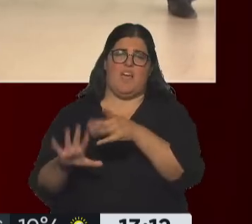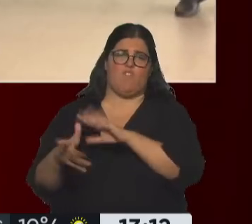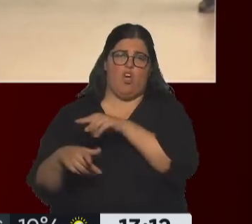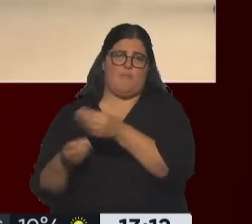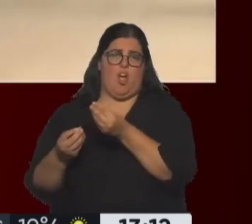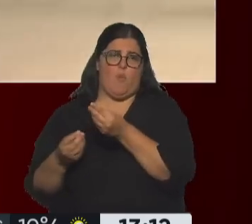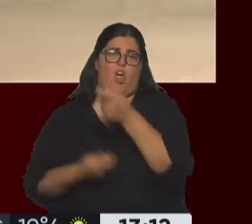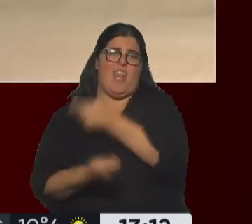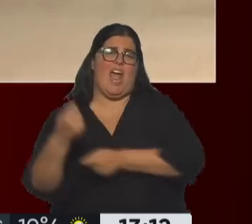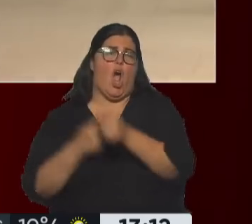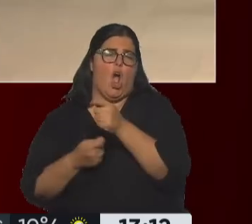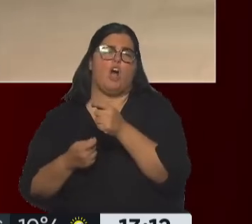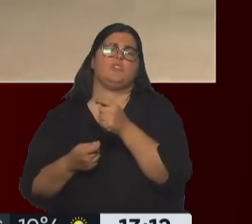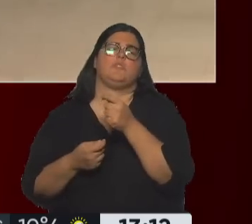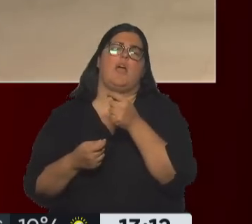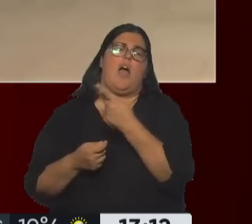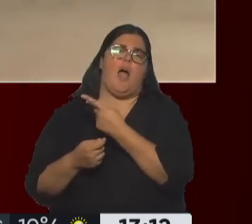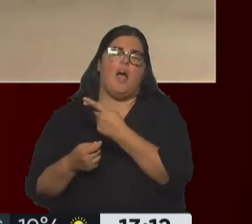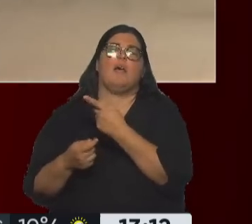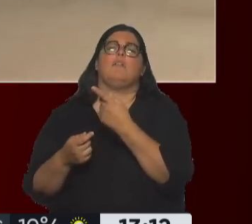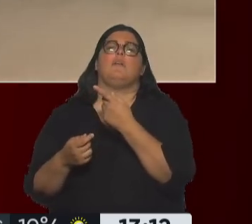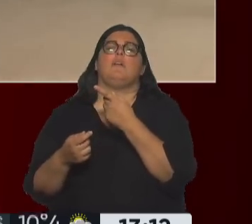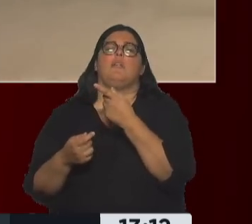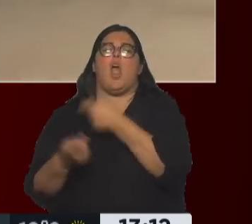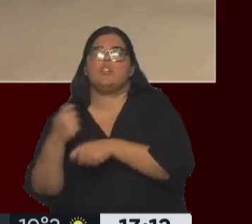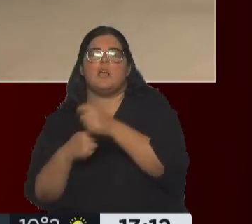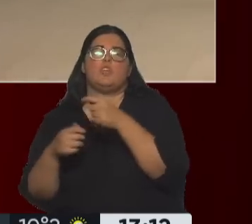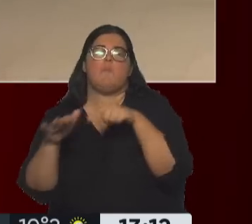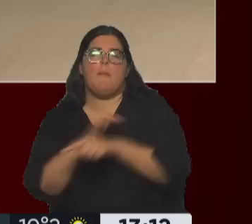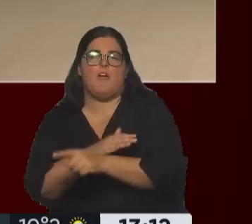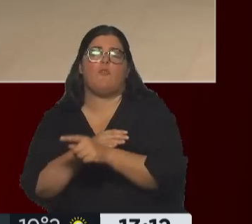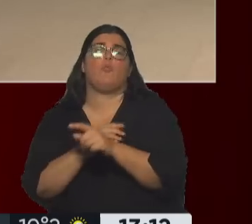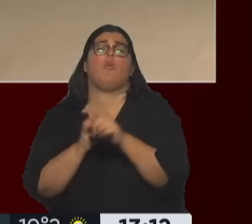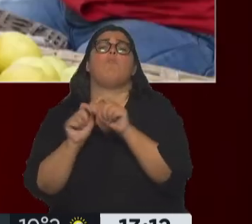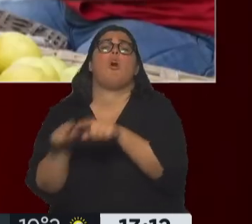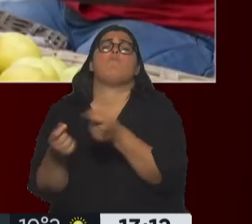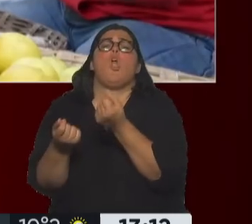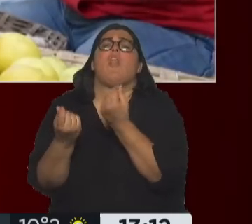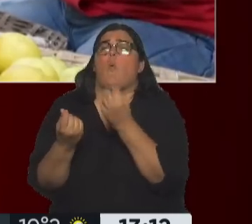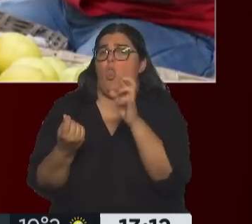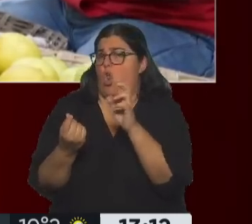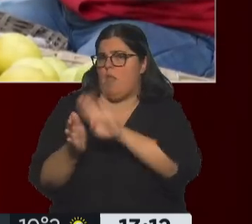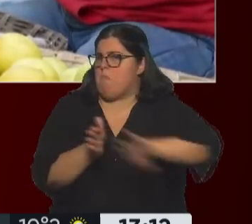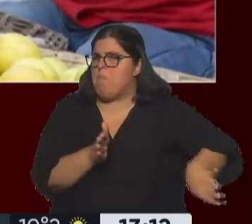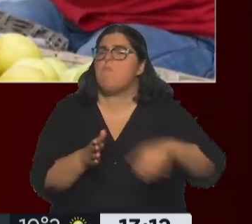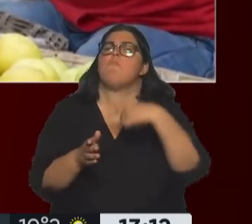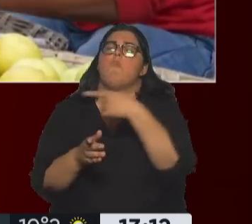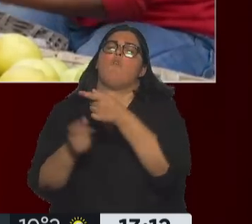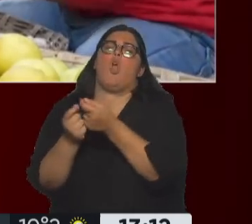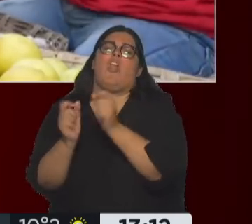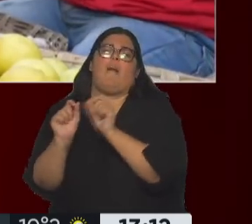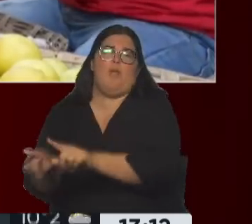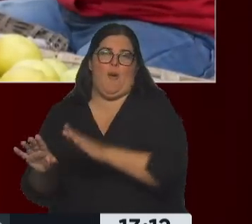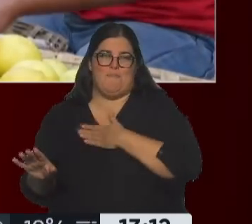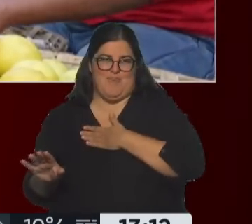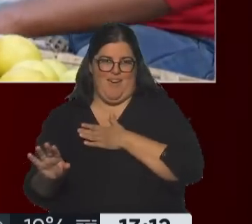buscar negociar o profundizar algunas negociaciones que no sean en la moneda, que no sean en dólar y que sean en las monedas locales. De